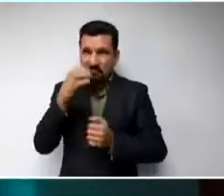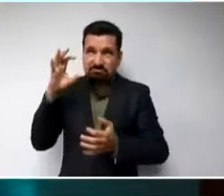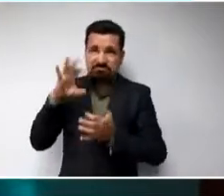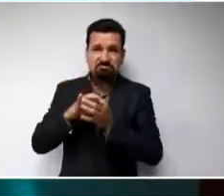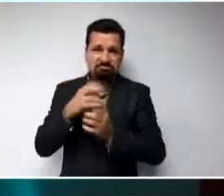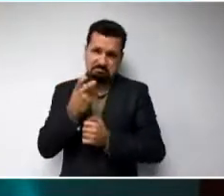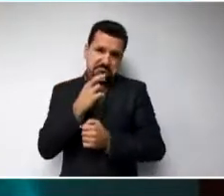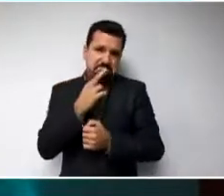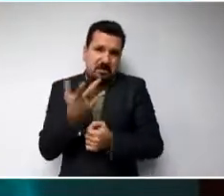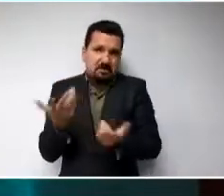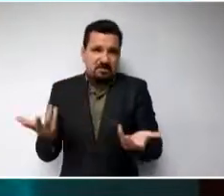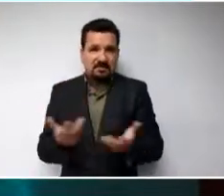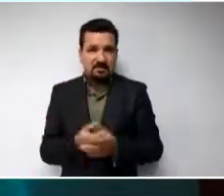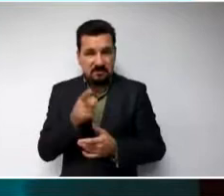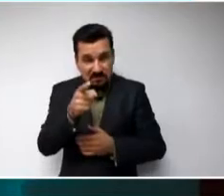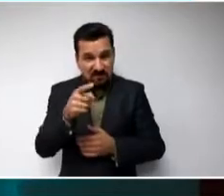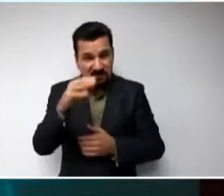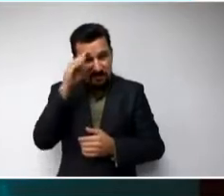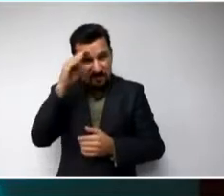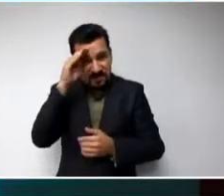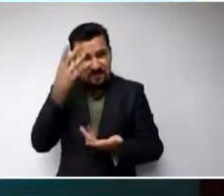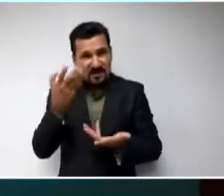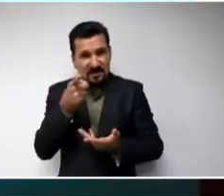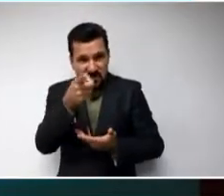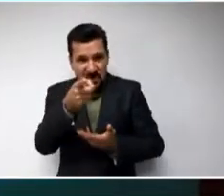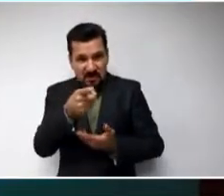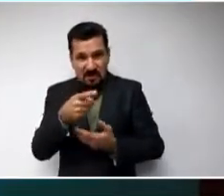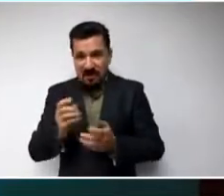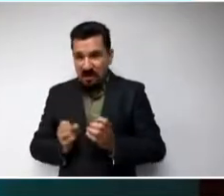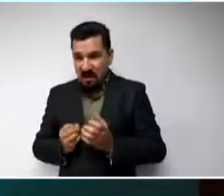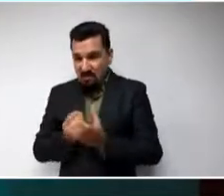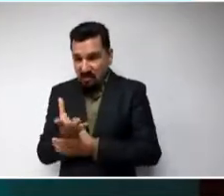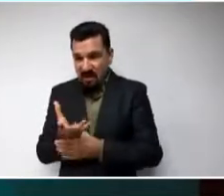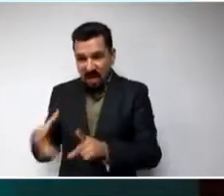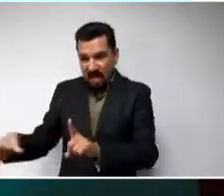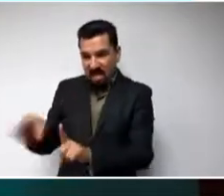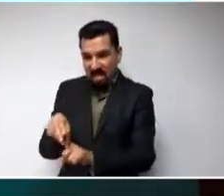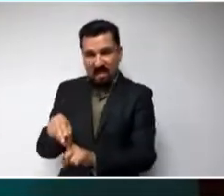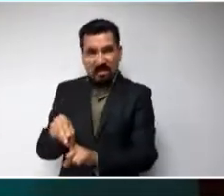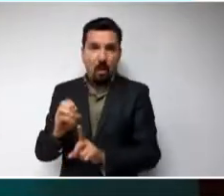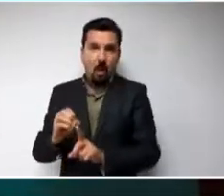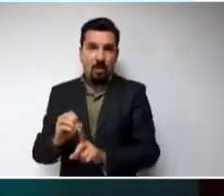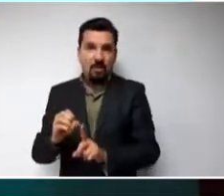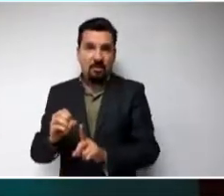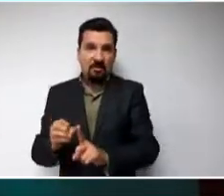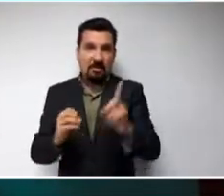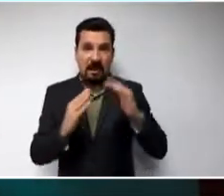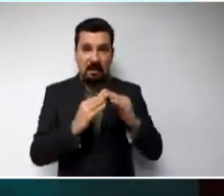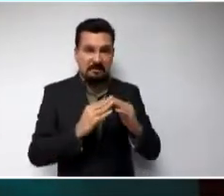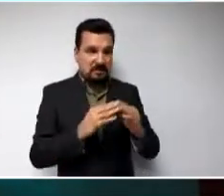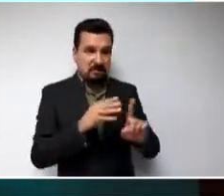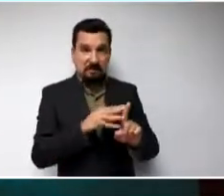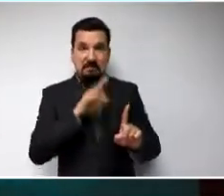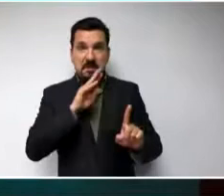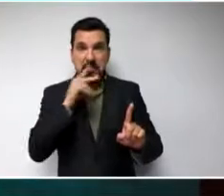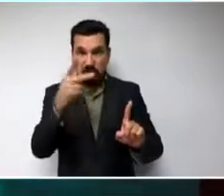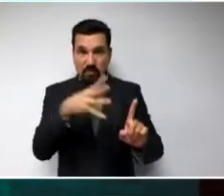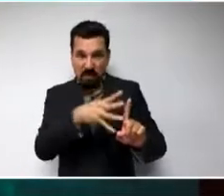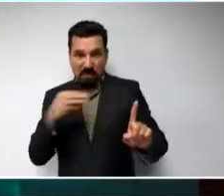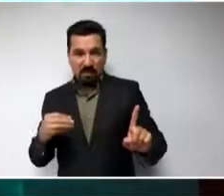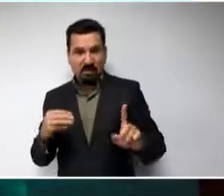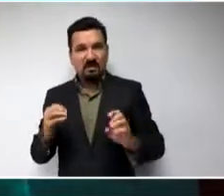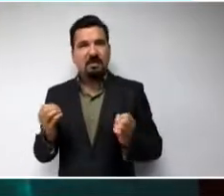te has puesto a pensar que si te contagias o contagias a tu mamá podría ser el